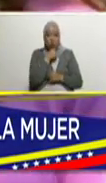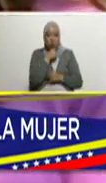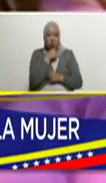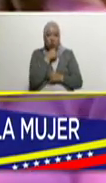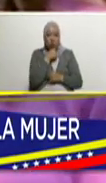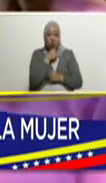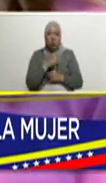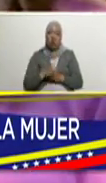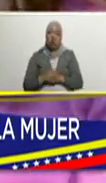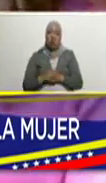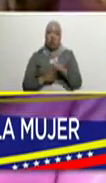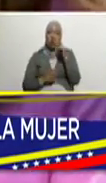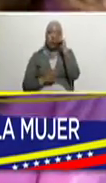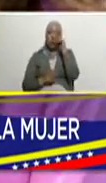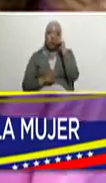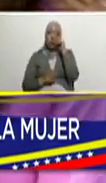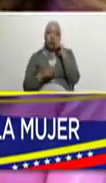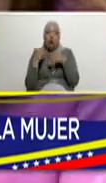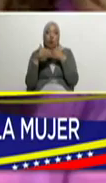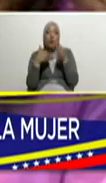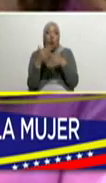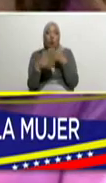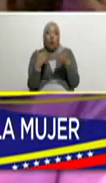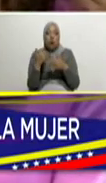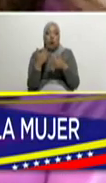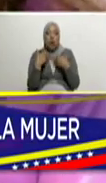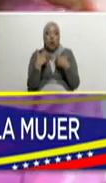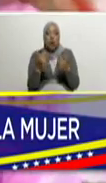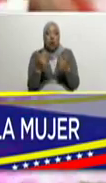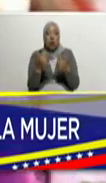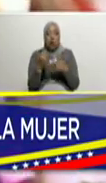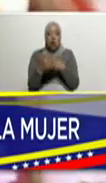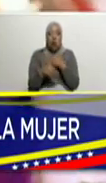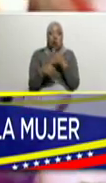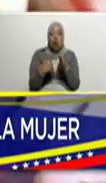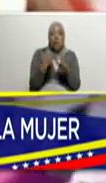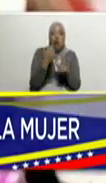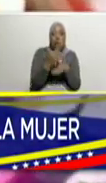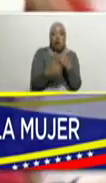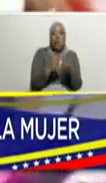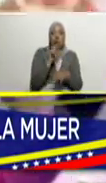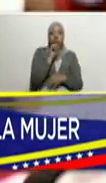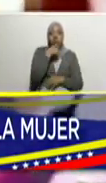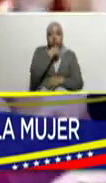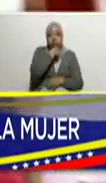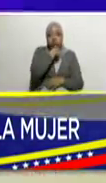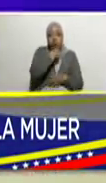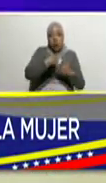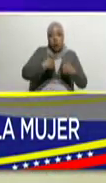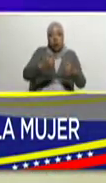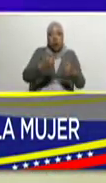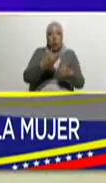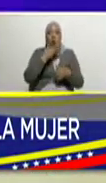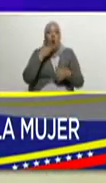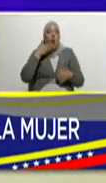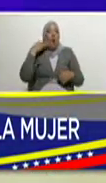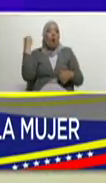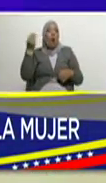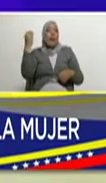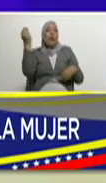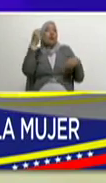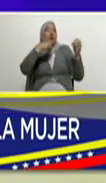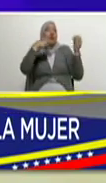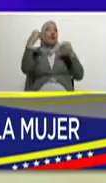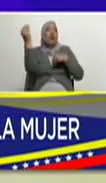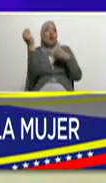supuesto, el envejecimiento activo y saludable. Y en el marco de ese envejecimiento activo y saludable... La acumulación de juventud,